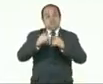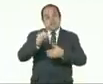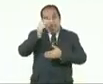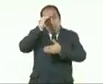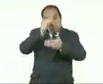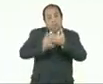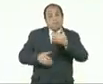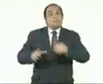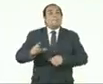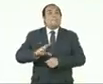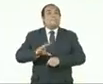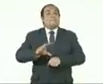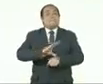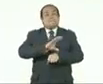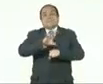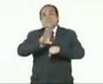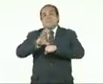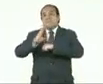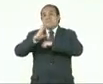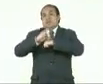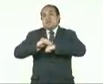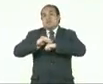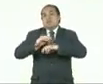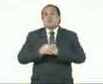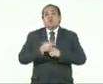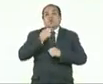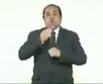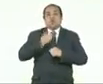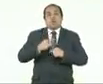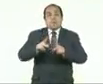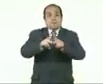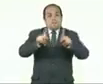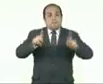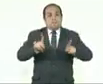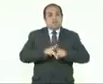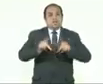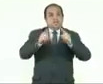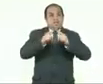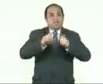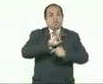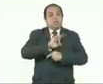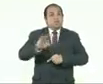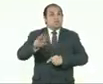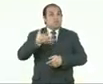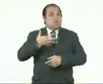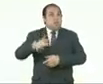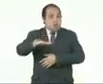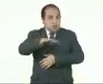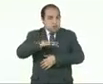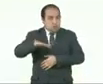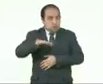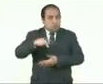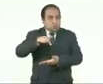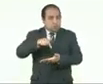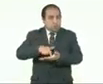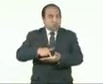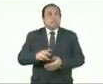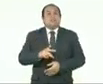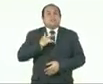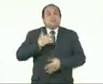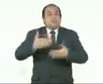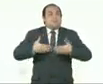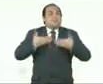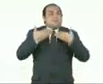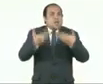nos permita usar los atrios de las iglesias para poder poner estos espacios en donde todos sintamos la